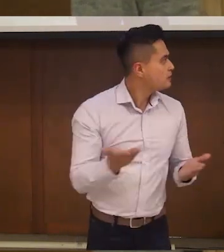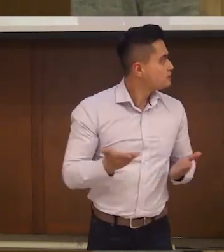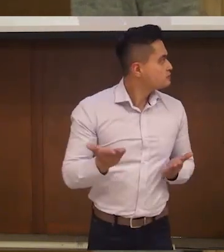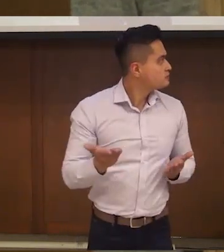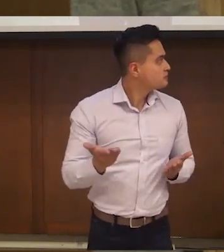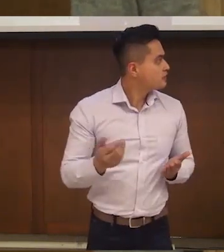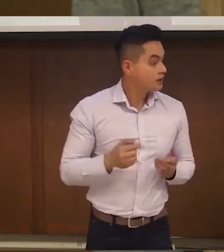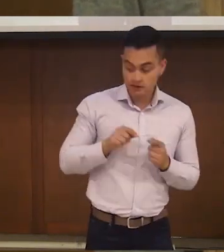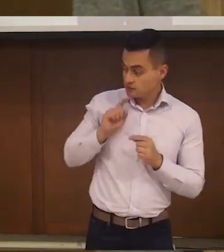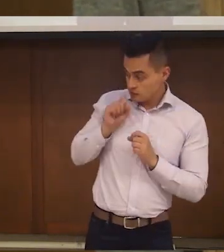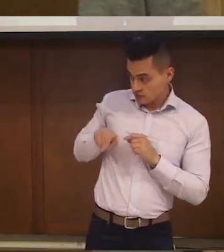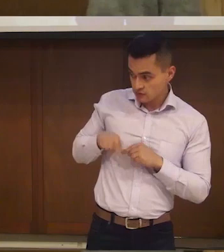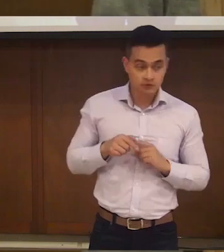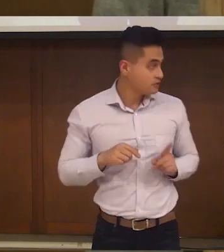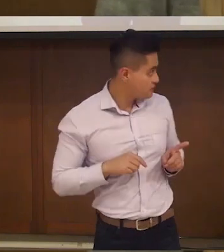son las que mandé yo?